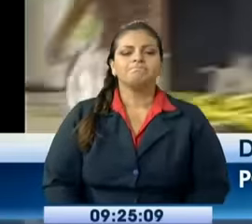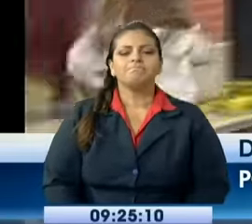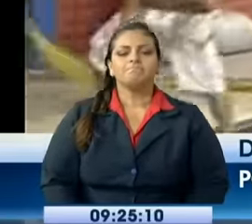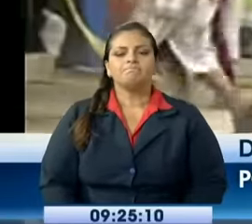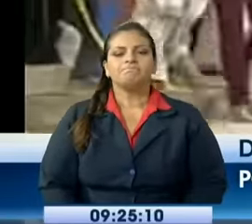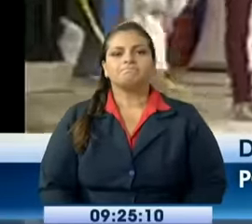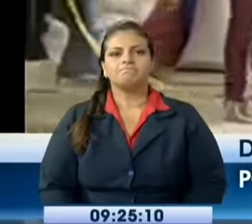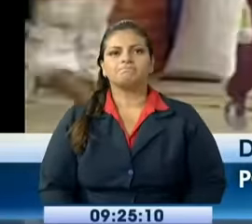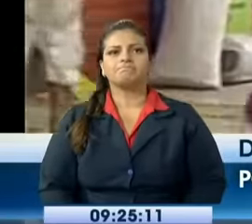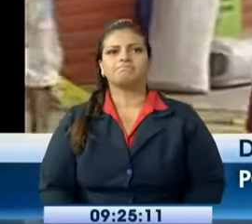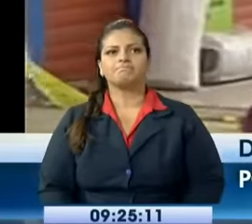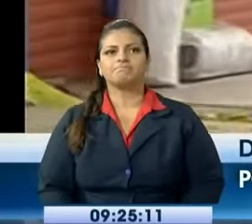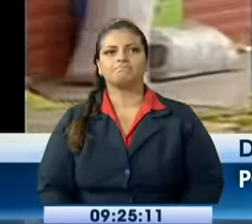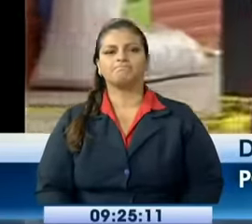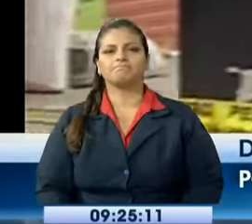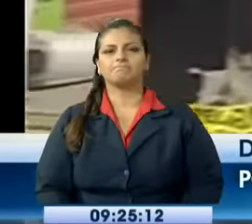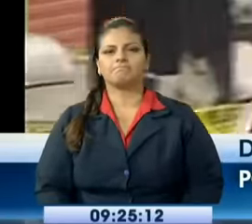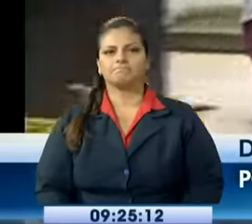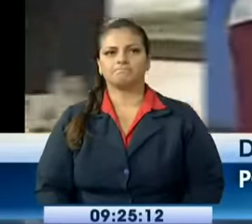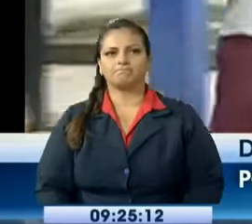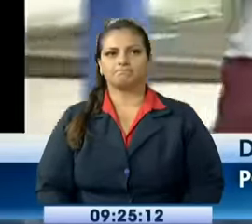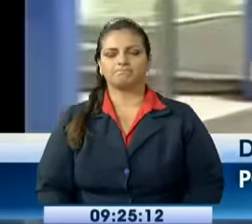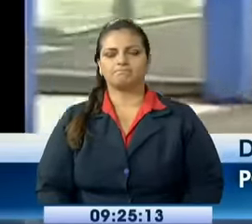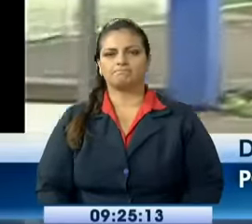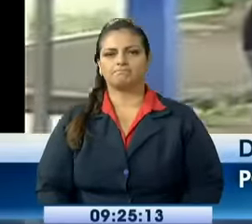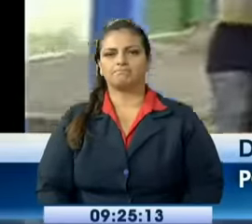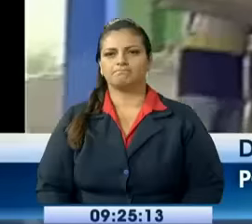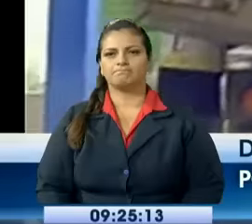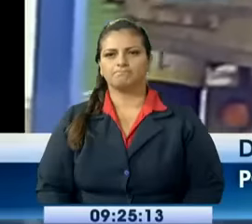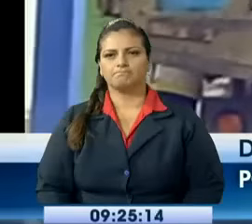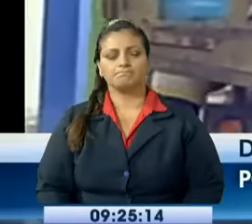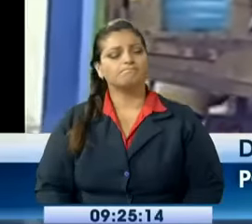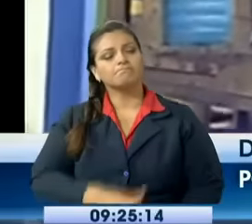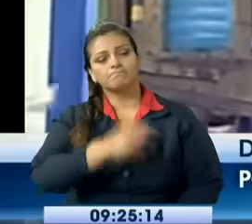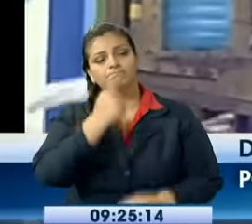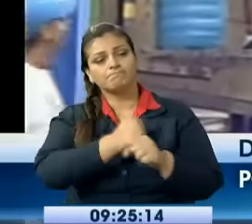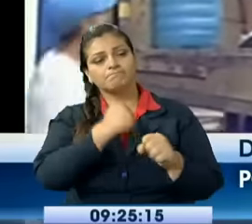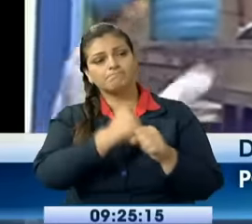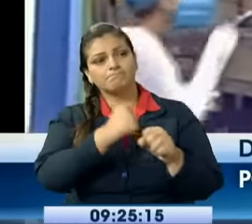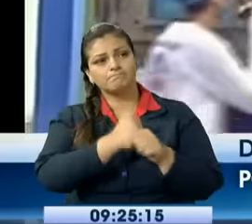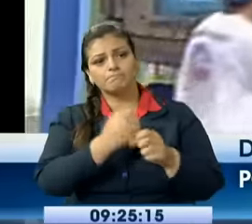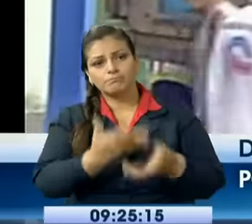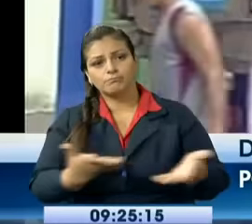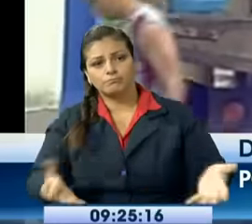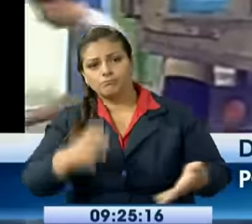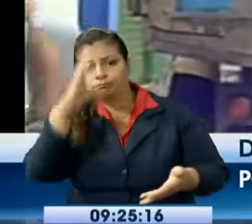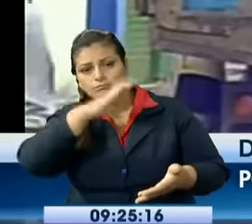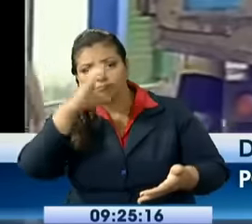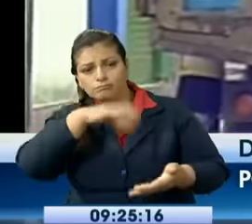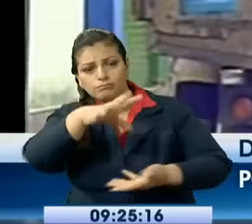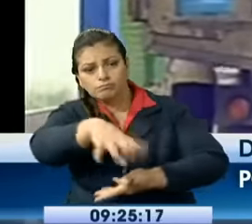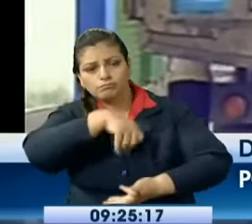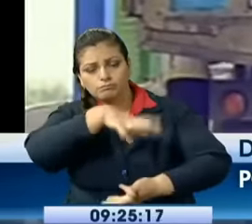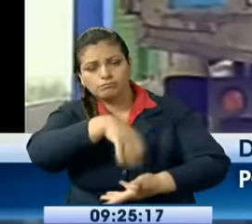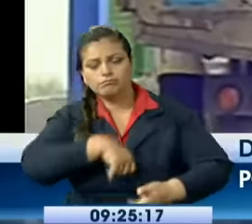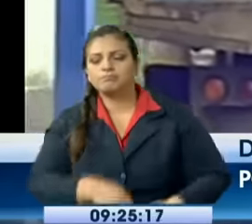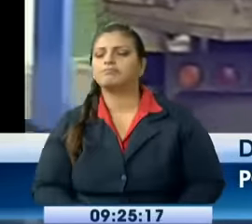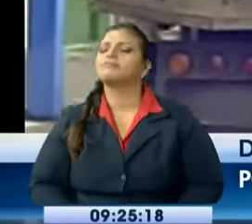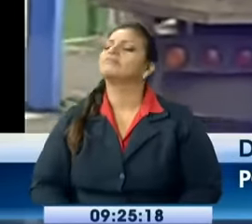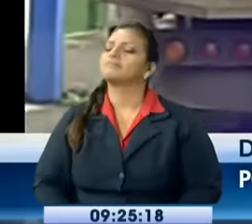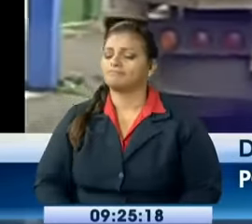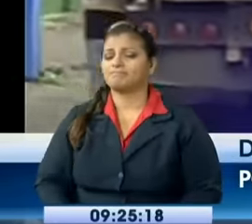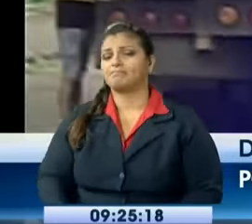los locales comerciales. Por acá también otro compañero, mi estimado, retirando también. Sí, retirando aquí, alcanzando a ver si se termina de cargar todo esto entre hoy